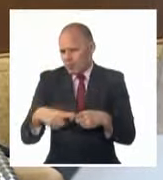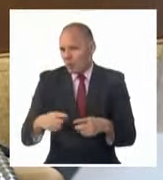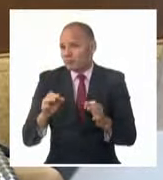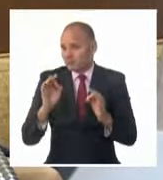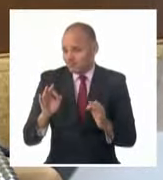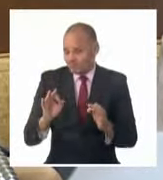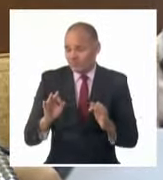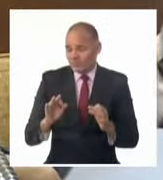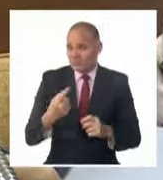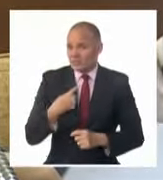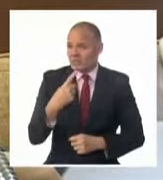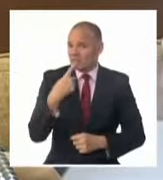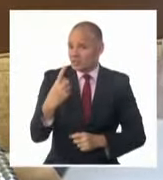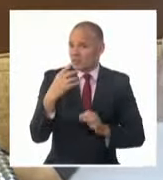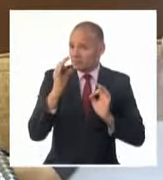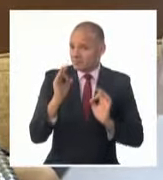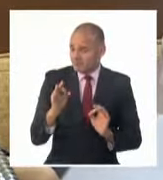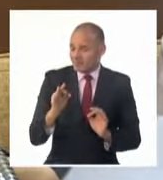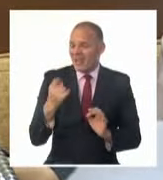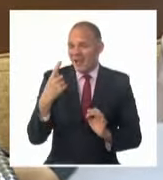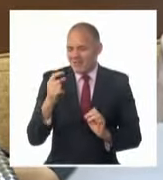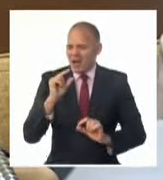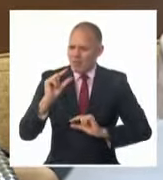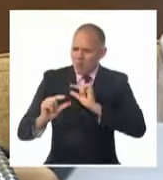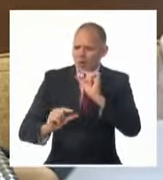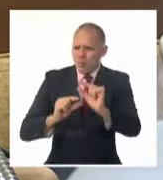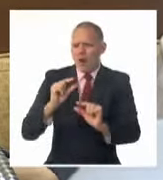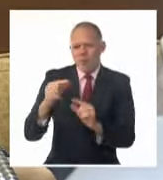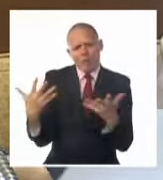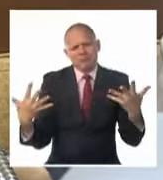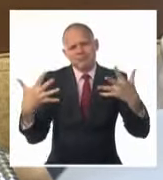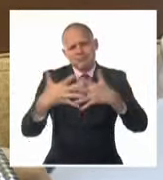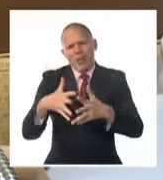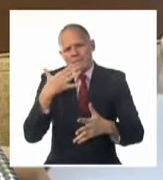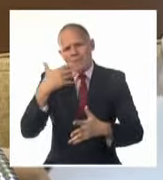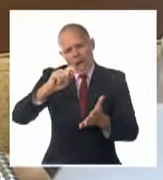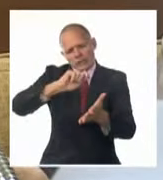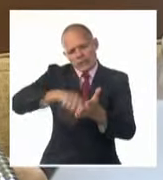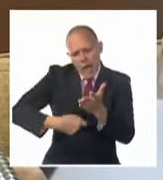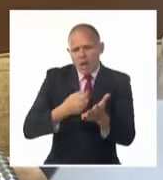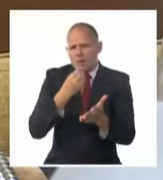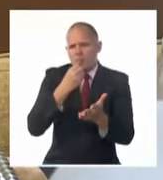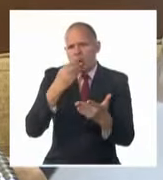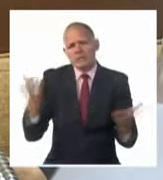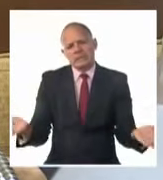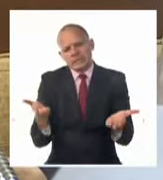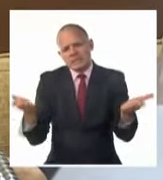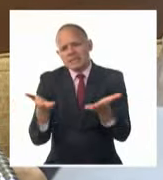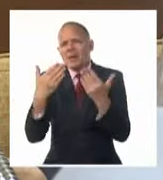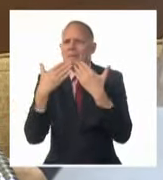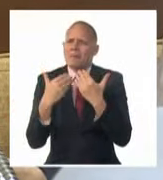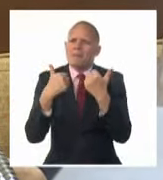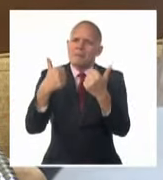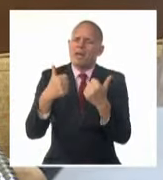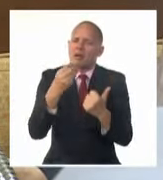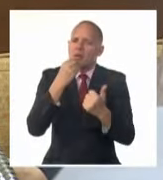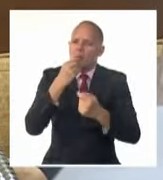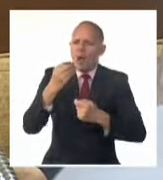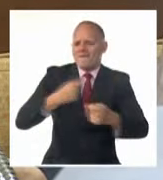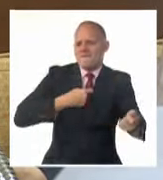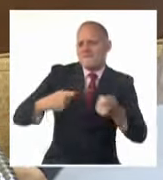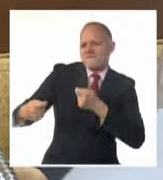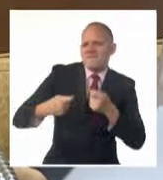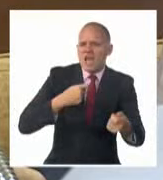relevancia de impulsar iniciativas que permitan facilitar el ambiente de comercio